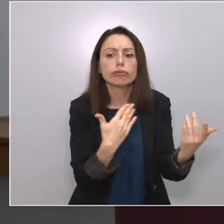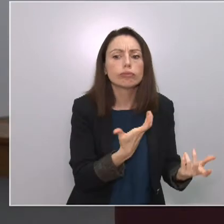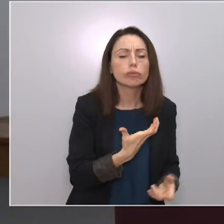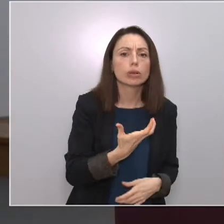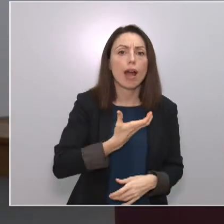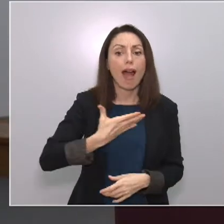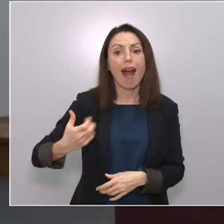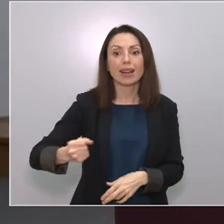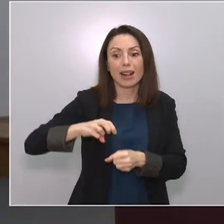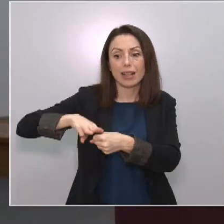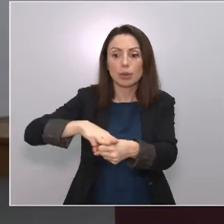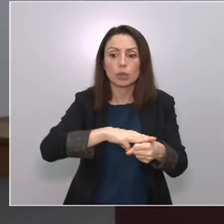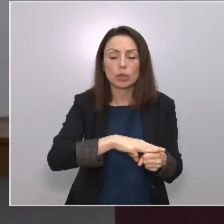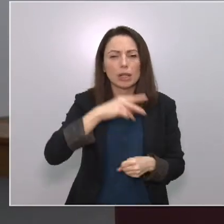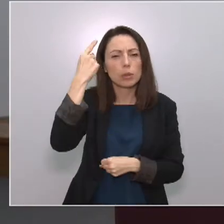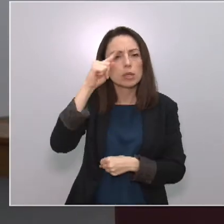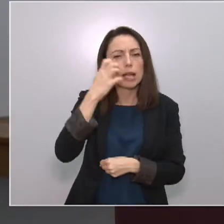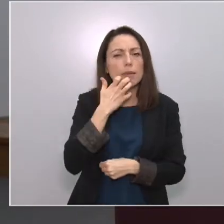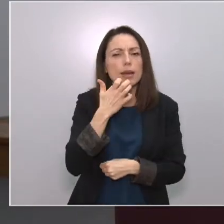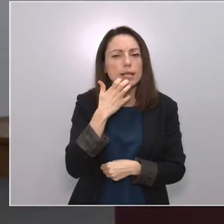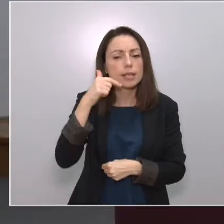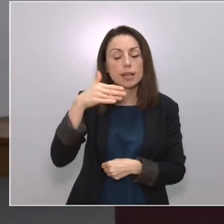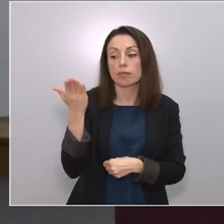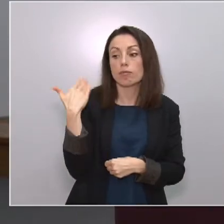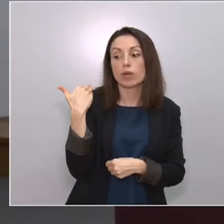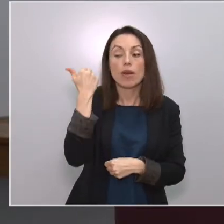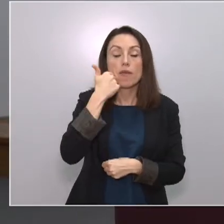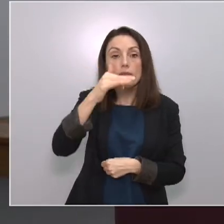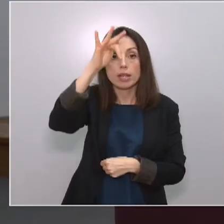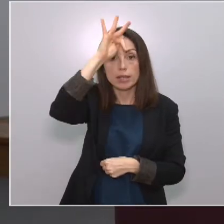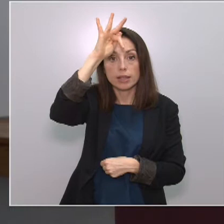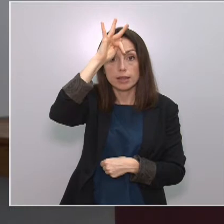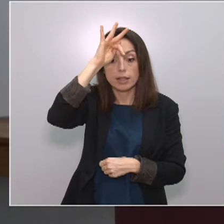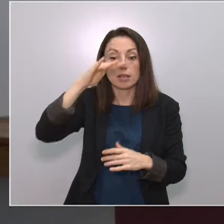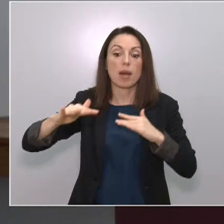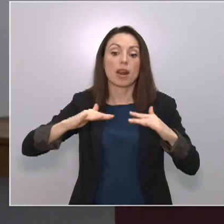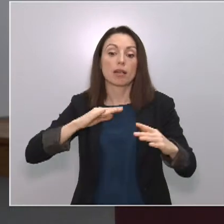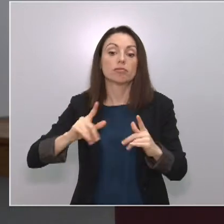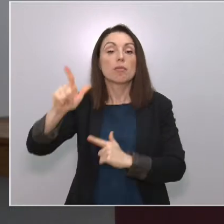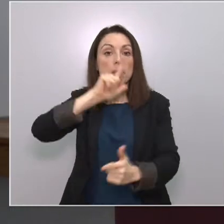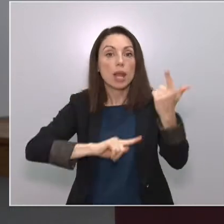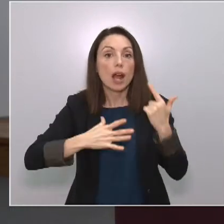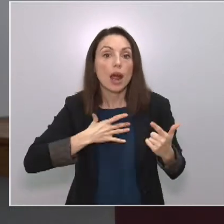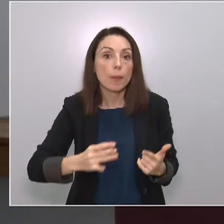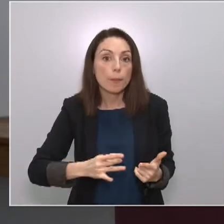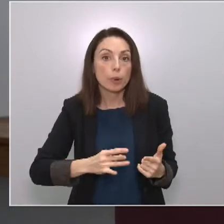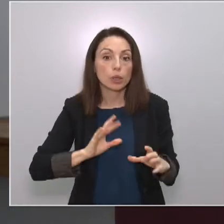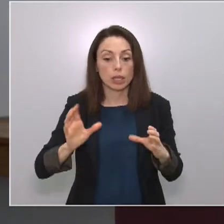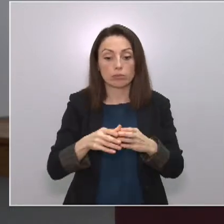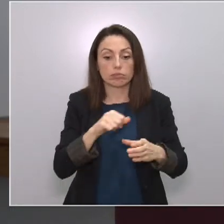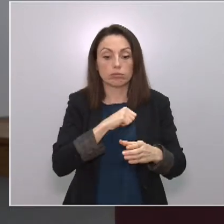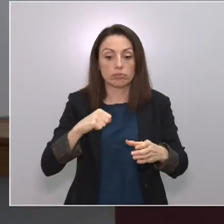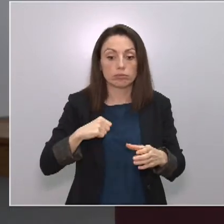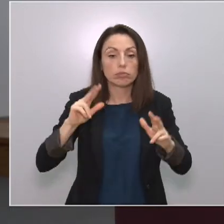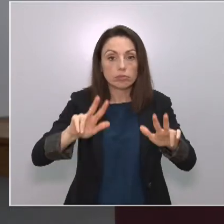de los municipios para saber si ha habido este primer fin de semana en el que se podía viajar o desplazarse dentro de la comunidad a